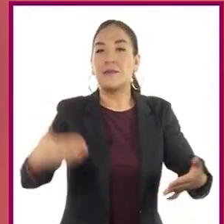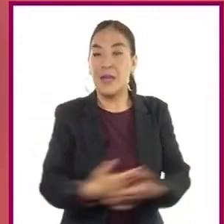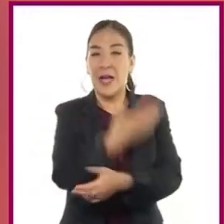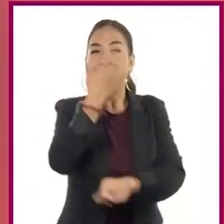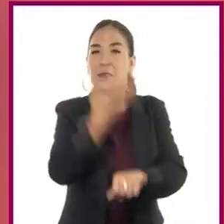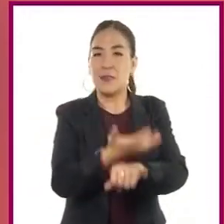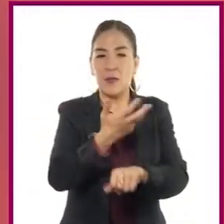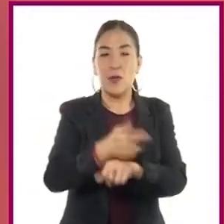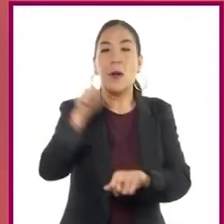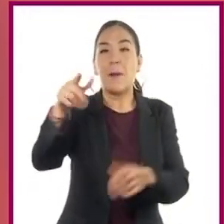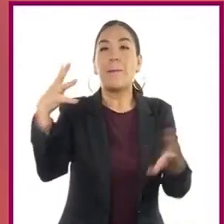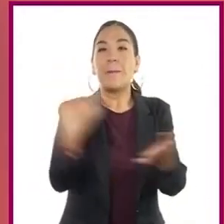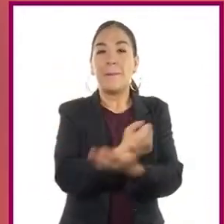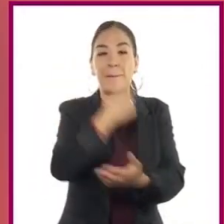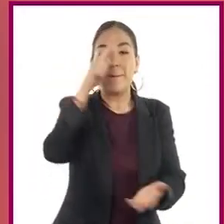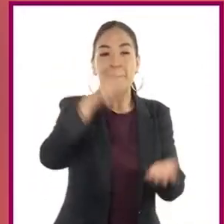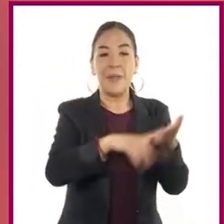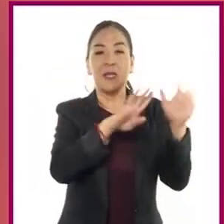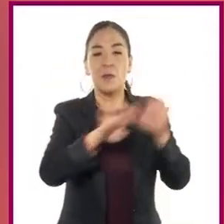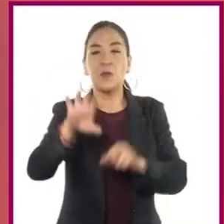premio en el año